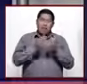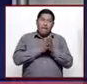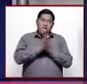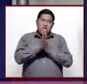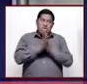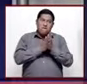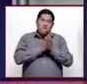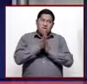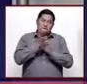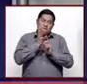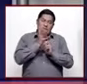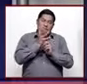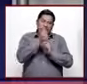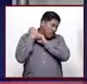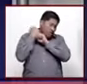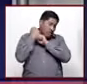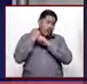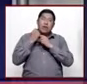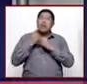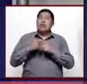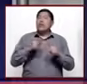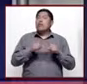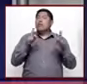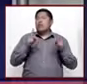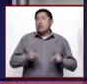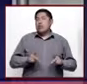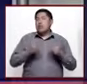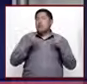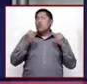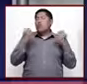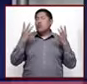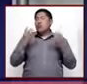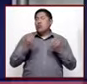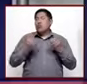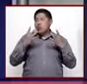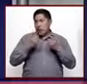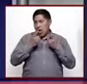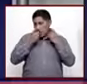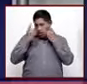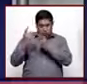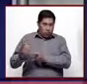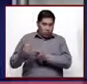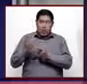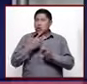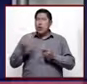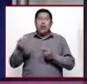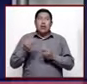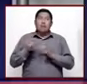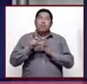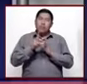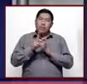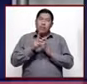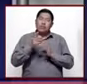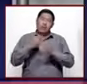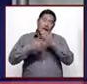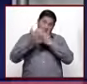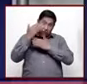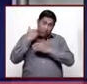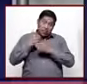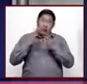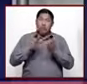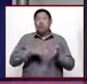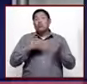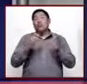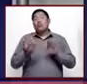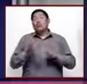a varias personas, donde ya se han registrado muchas denuncias y lamentablemente también se han encontrado a personas sin vida.